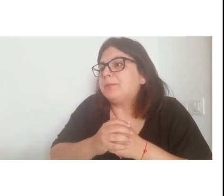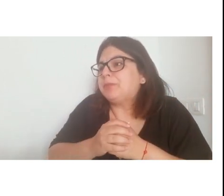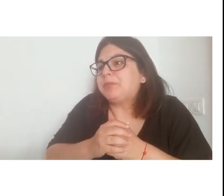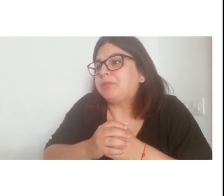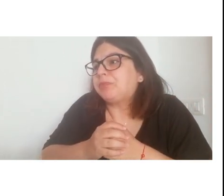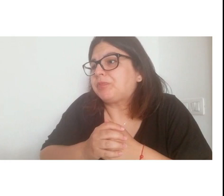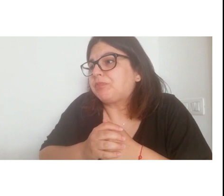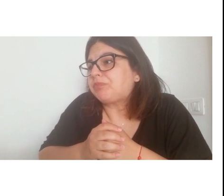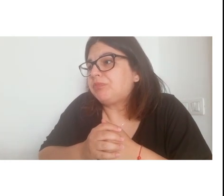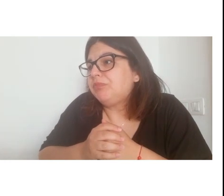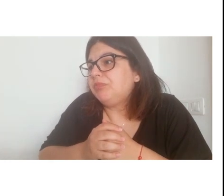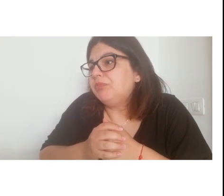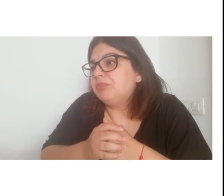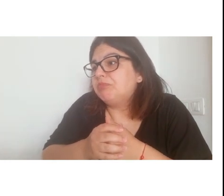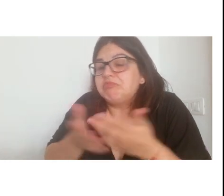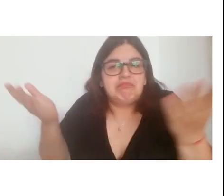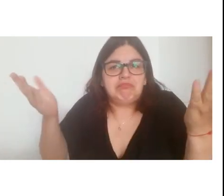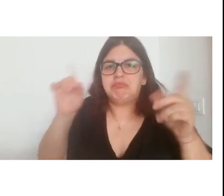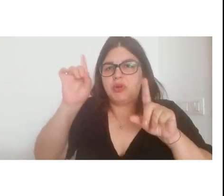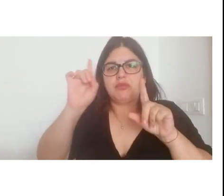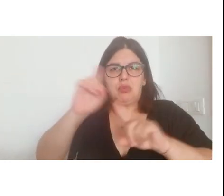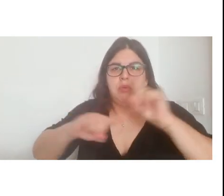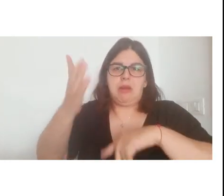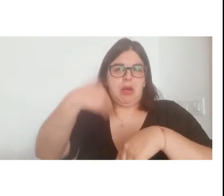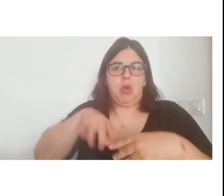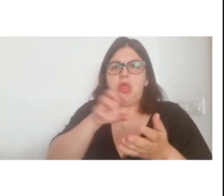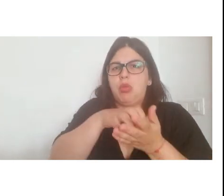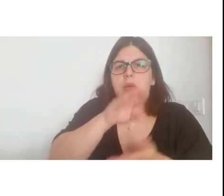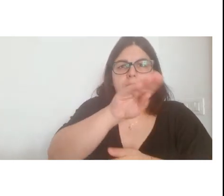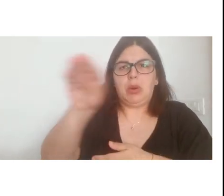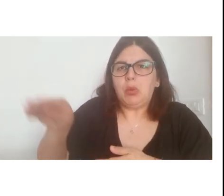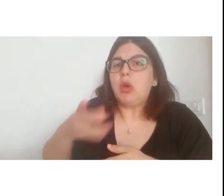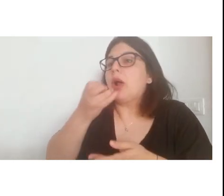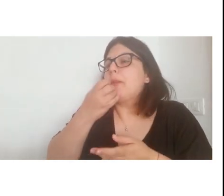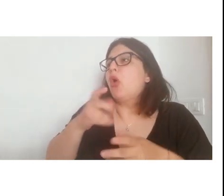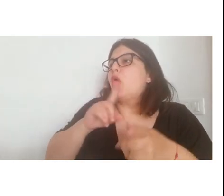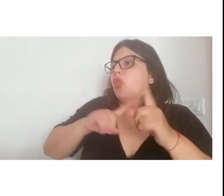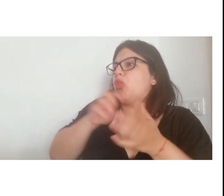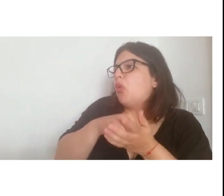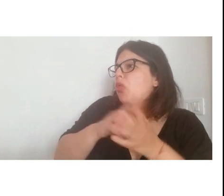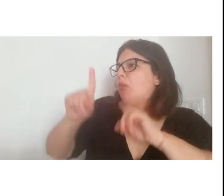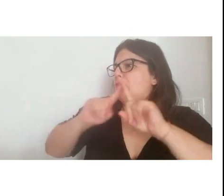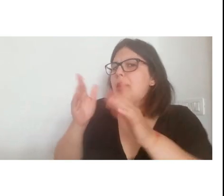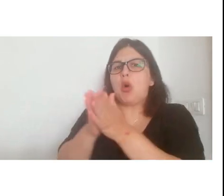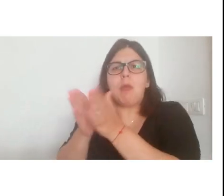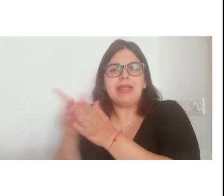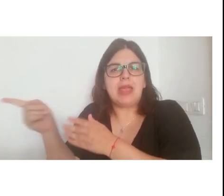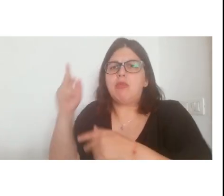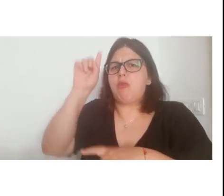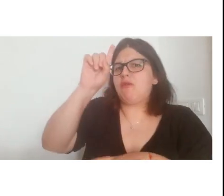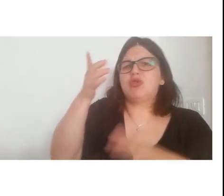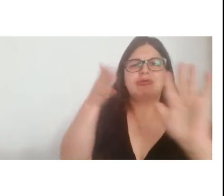para a túa disposición. Calquera duda ou problema con compañeiros ou tal, sempre te axudan.